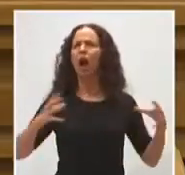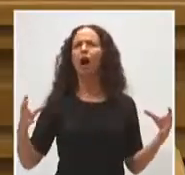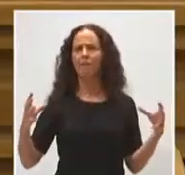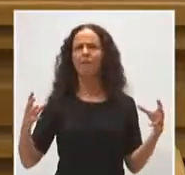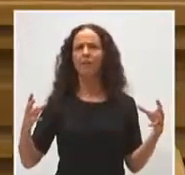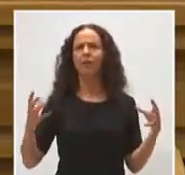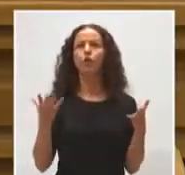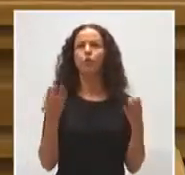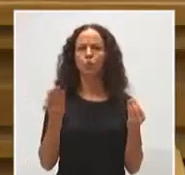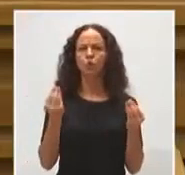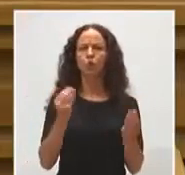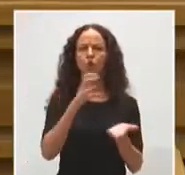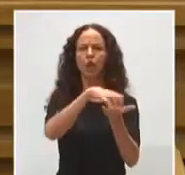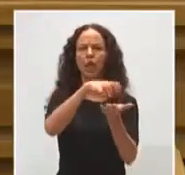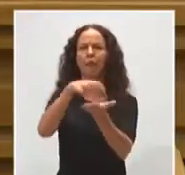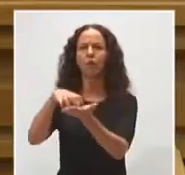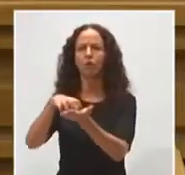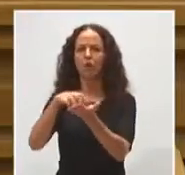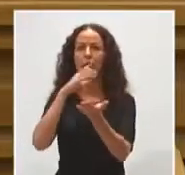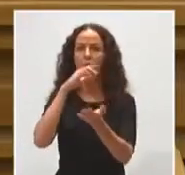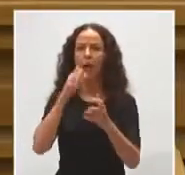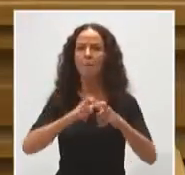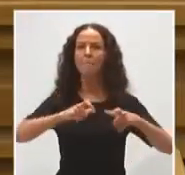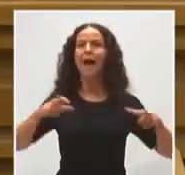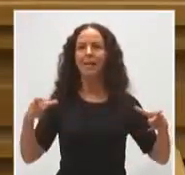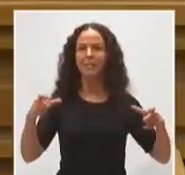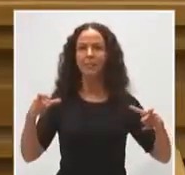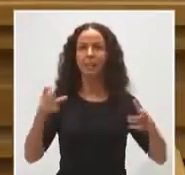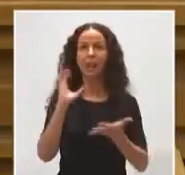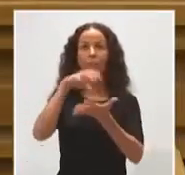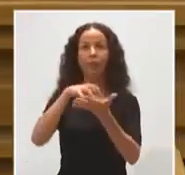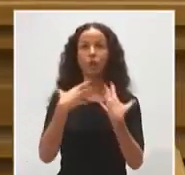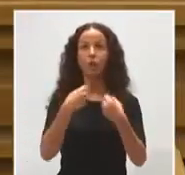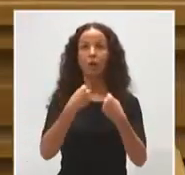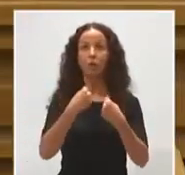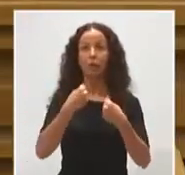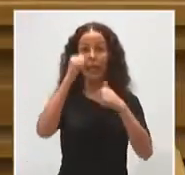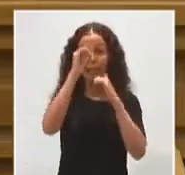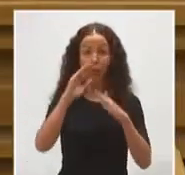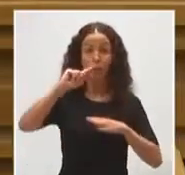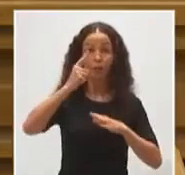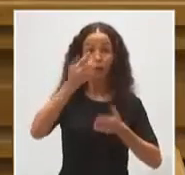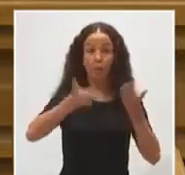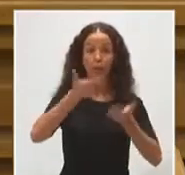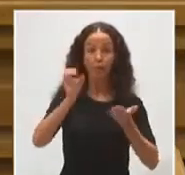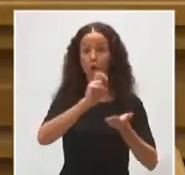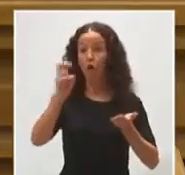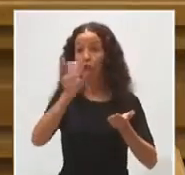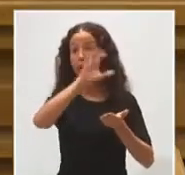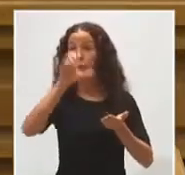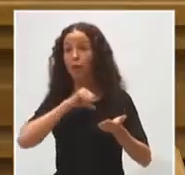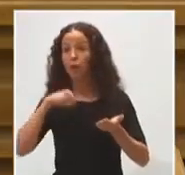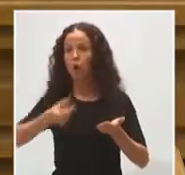más centros muchos más centros de salud y de atención primaria que la mayoría la comunidad autónoma junto con castilla y león'